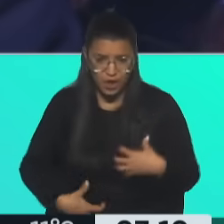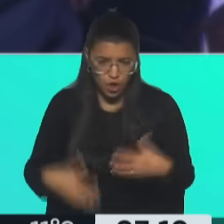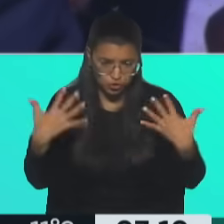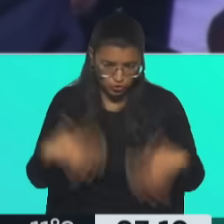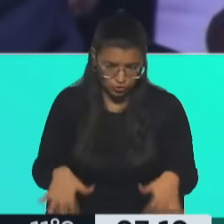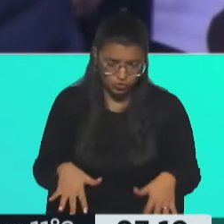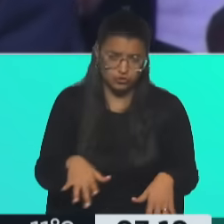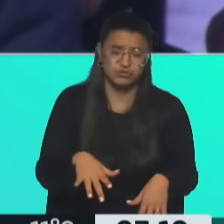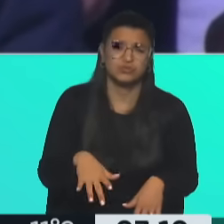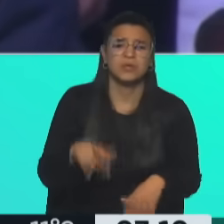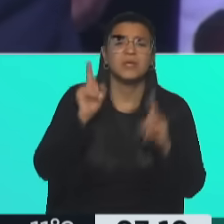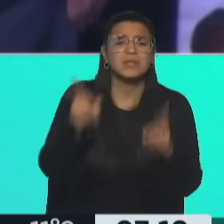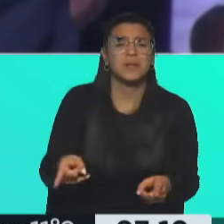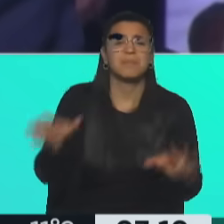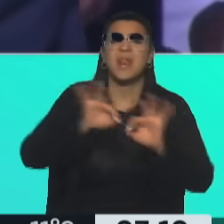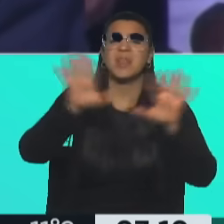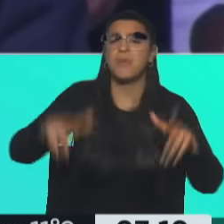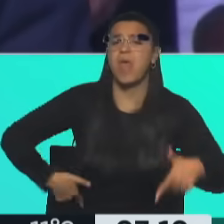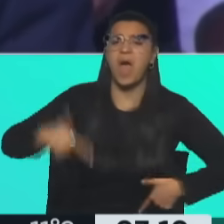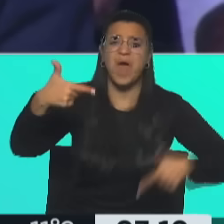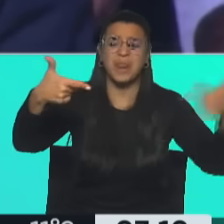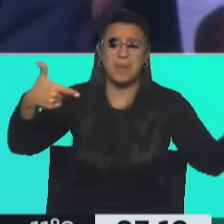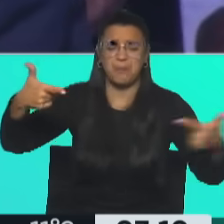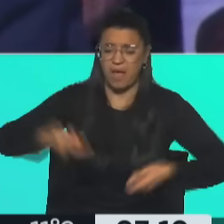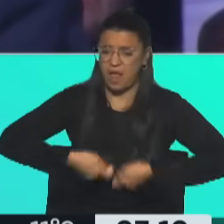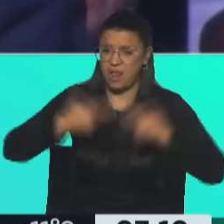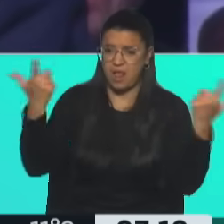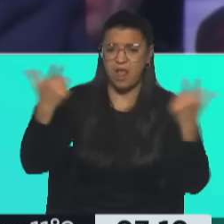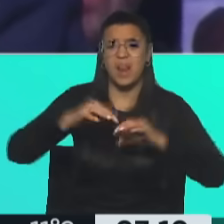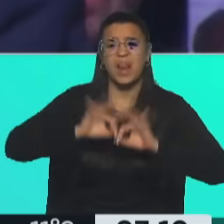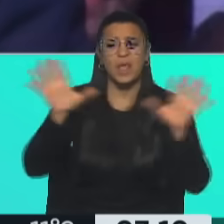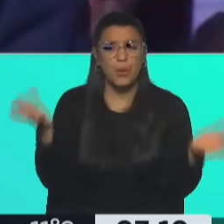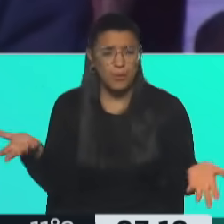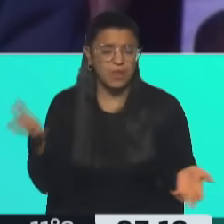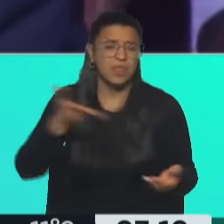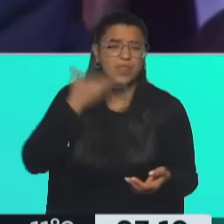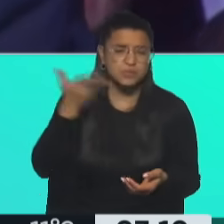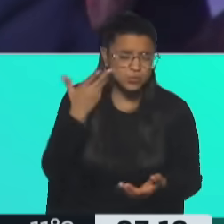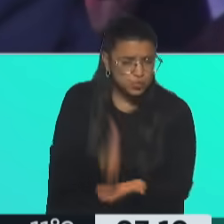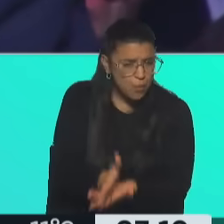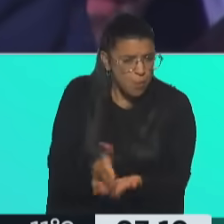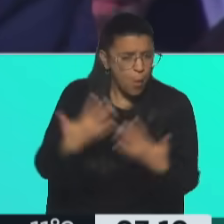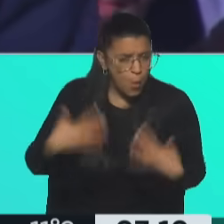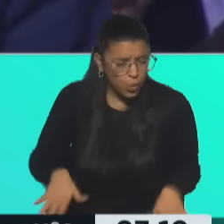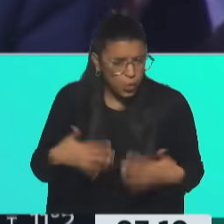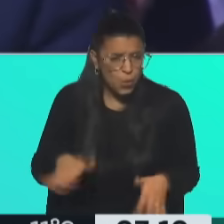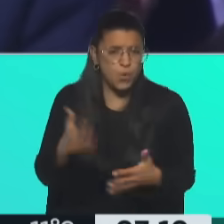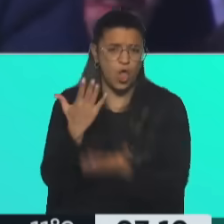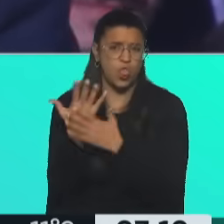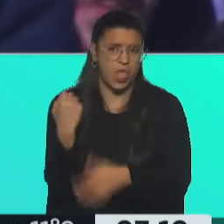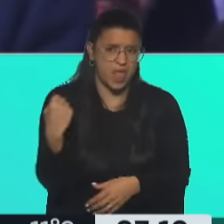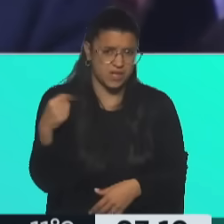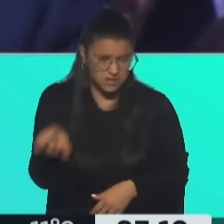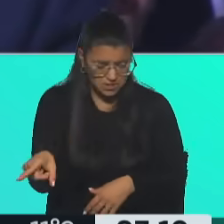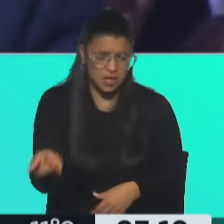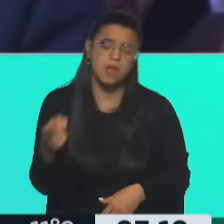relacionada con el libre uso de las armas en la libre portación de armas es decir un discurso muy duro asociado a la derecha y